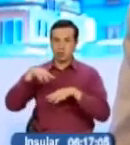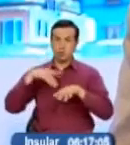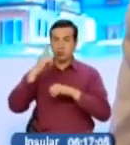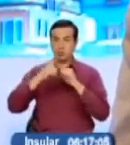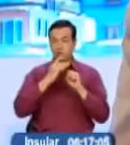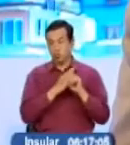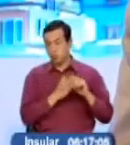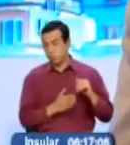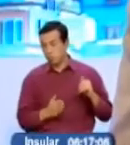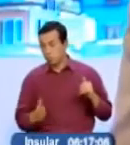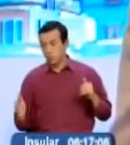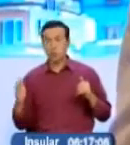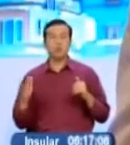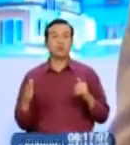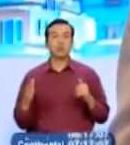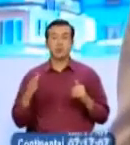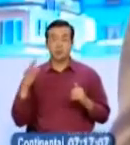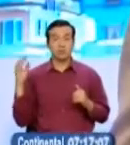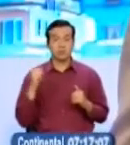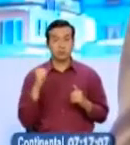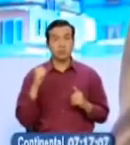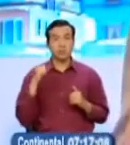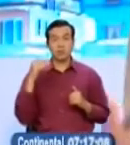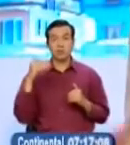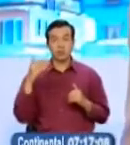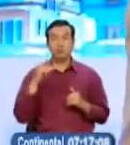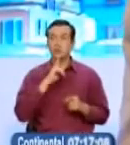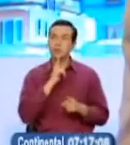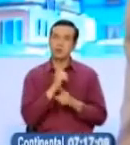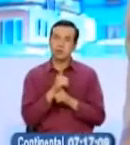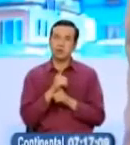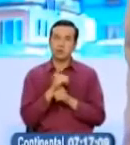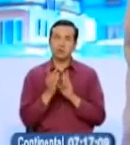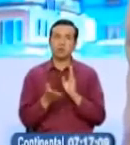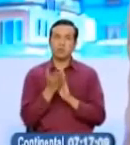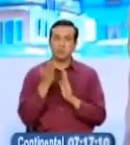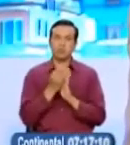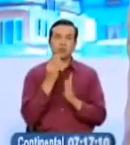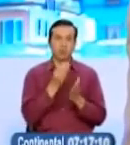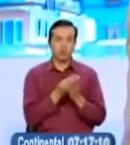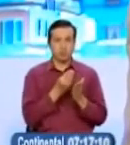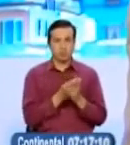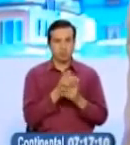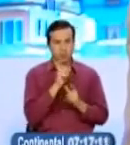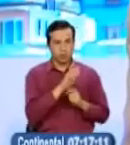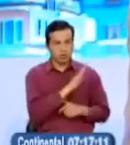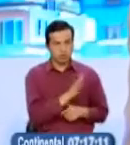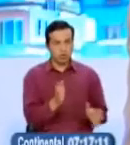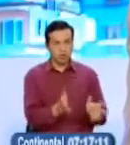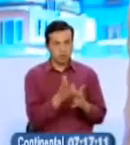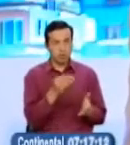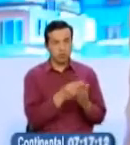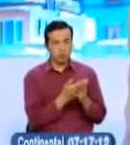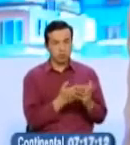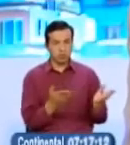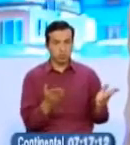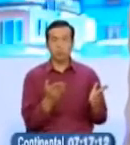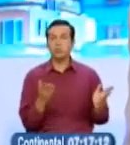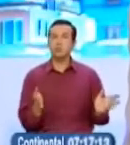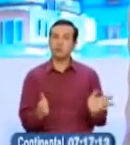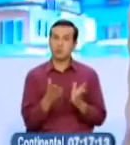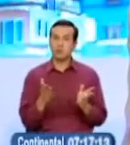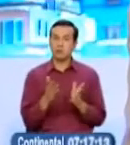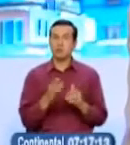último año. Entonces, efectivamente, en algún momento sí habrá que incrementar el consumo de la población y ojalá igual de todas